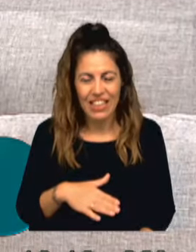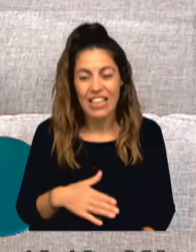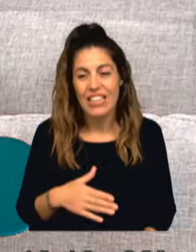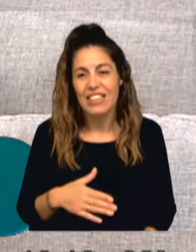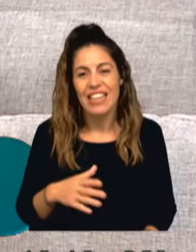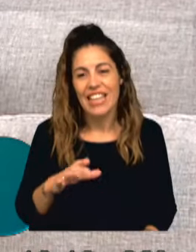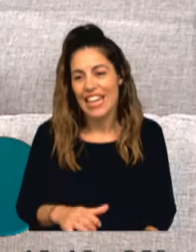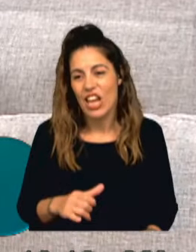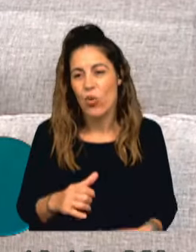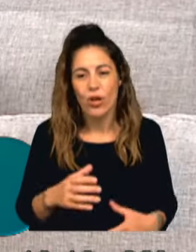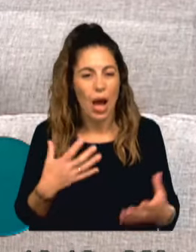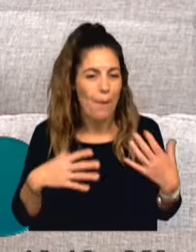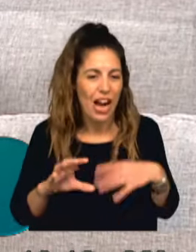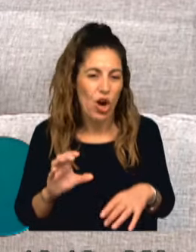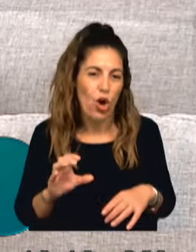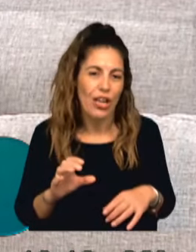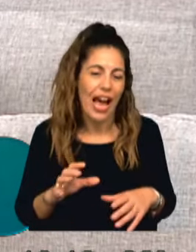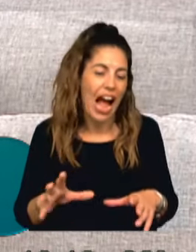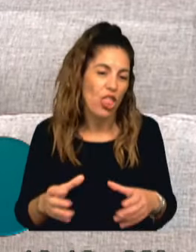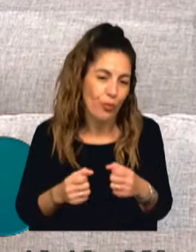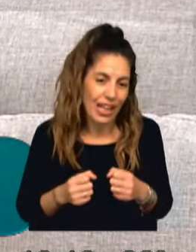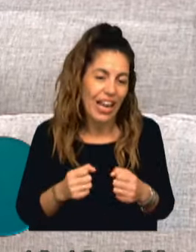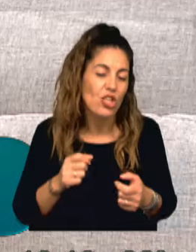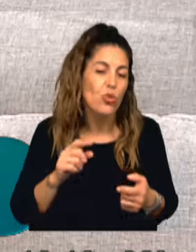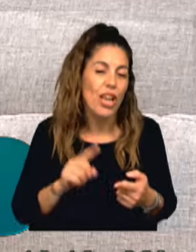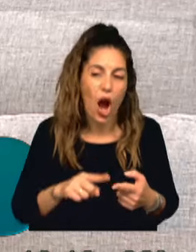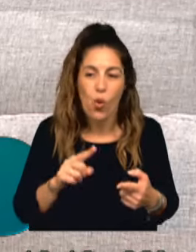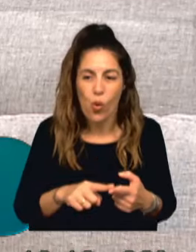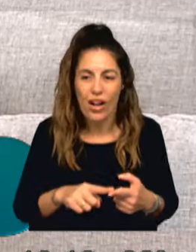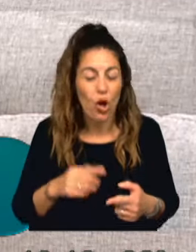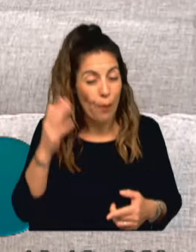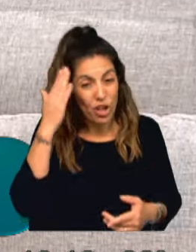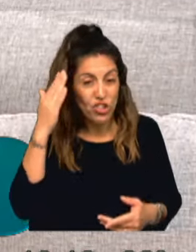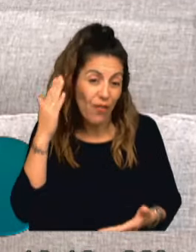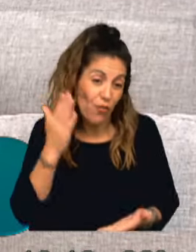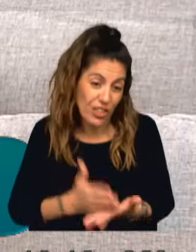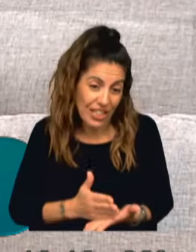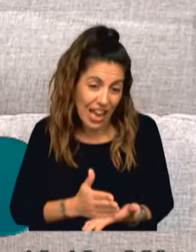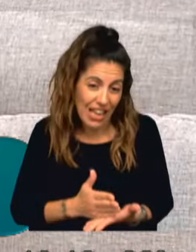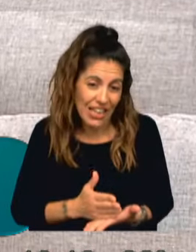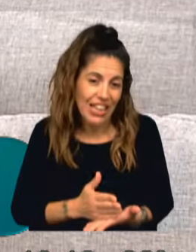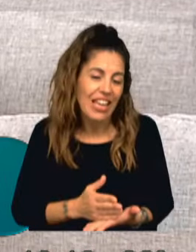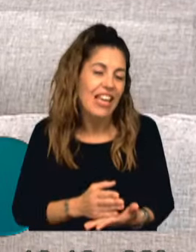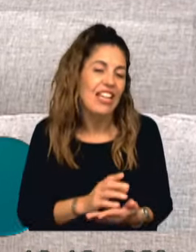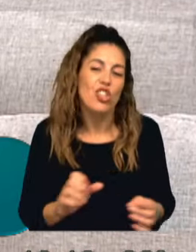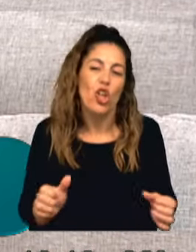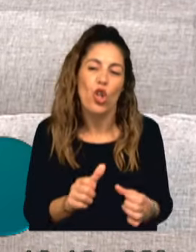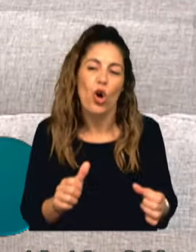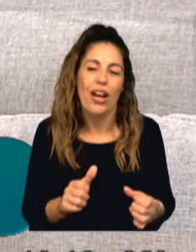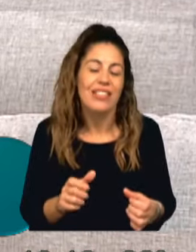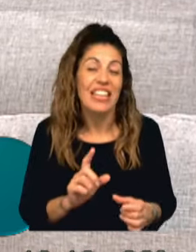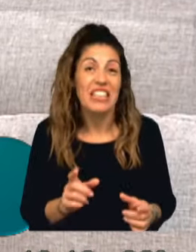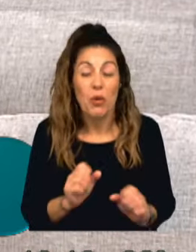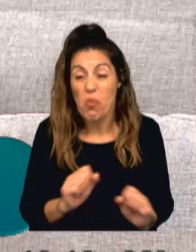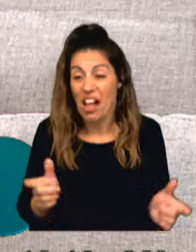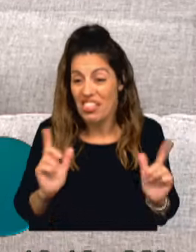mascota adoptarla o lo que sea es un contrato no que uno tiene pero sabe que tiene un final lo cual eso no quita de que se disfrute